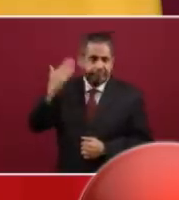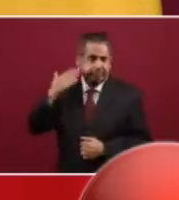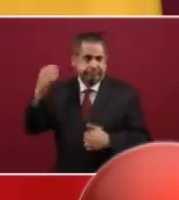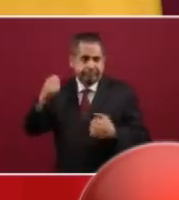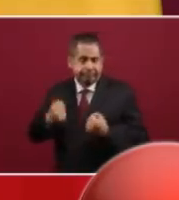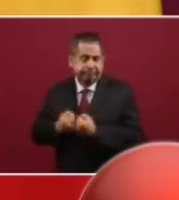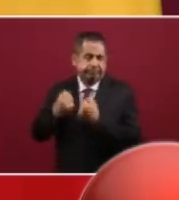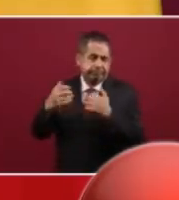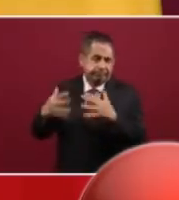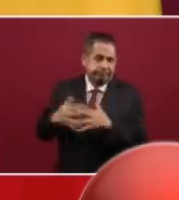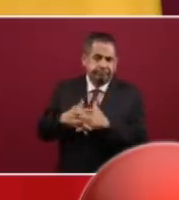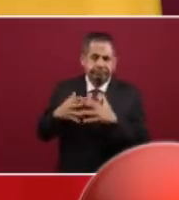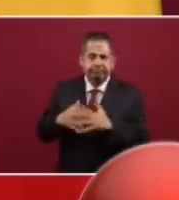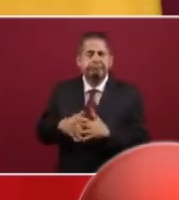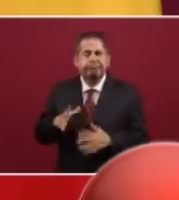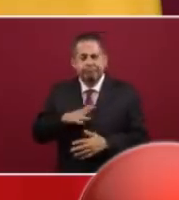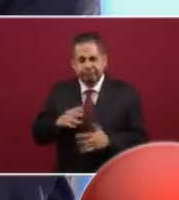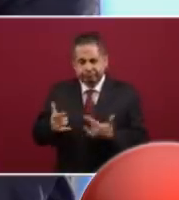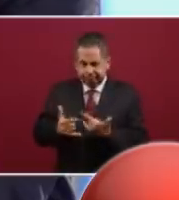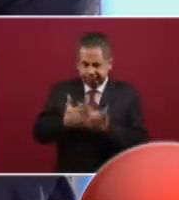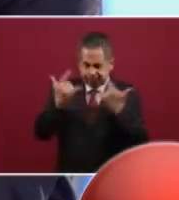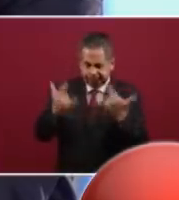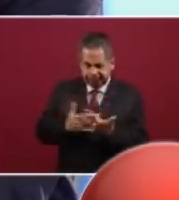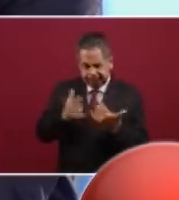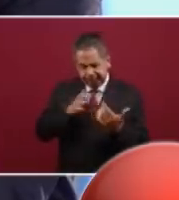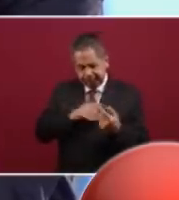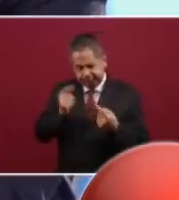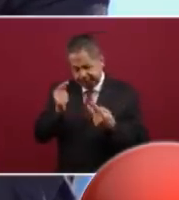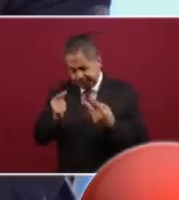hay mucha historia, mucha literatura.